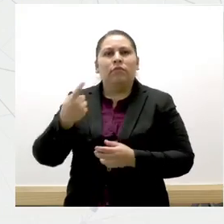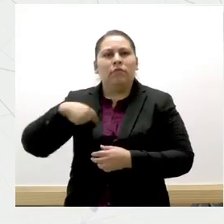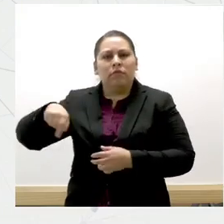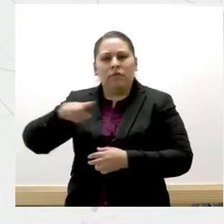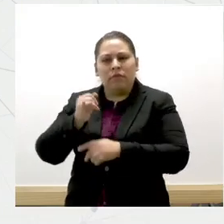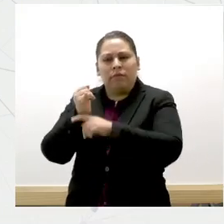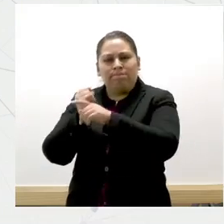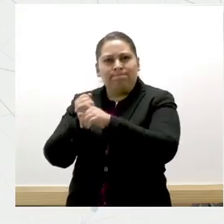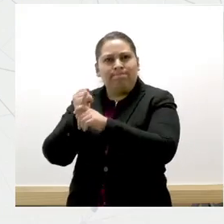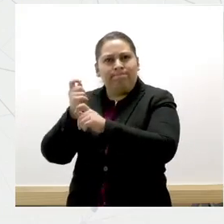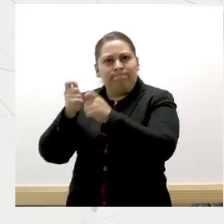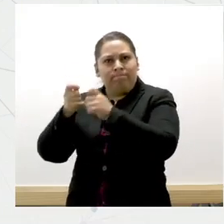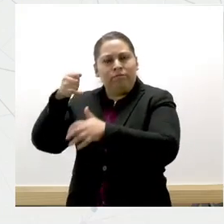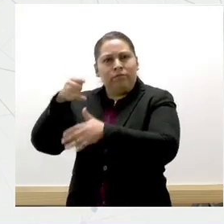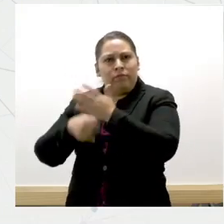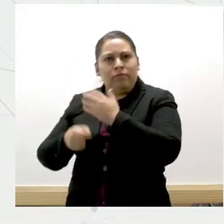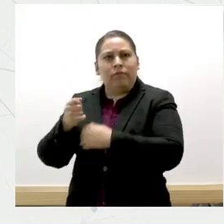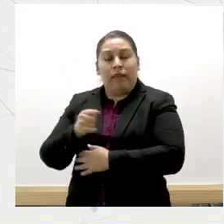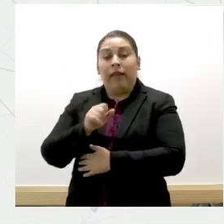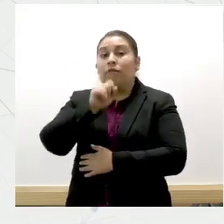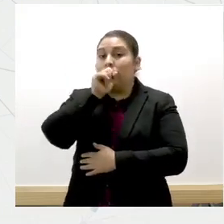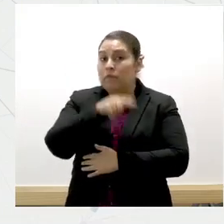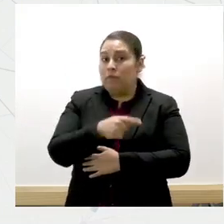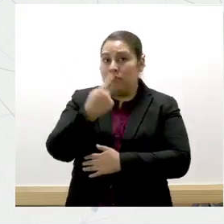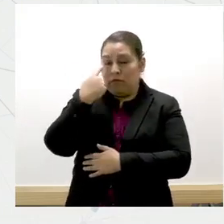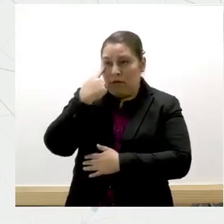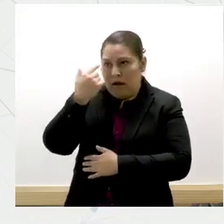se llegó a la conclusión de que el algoritmo se había...